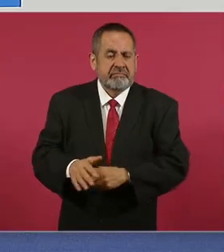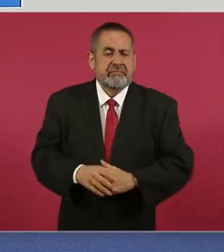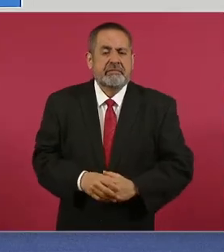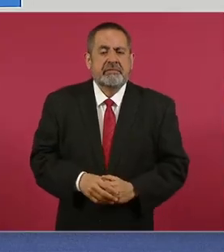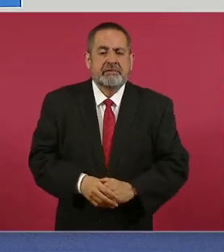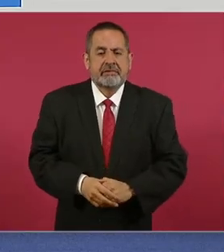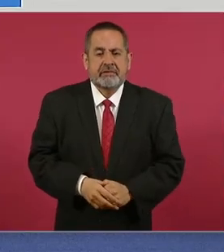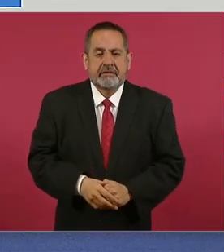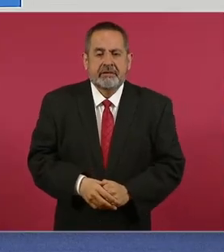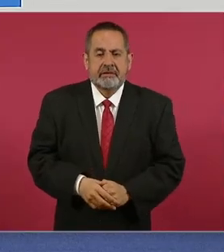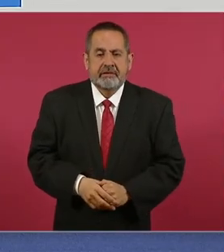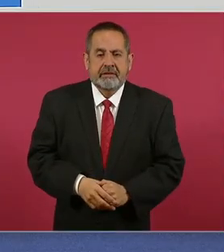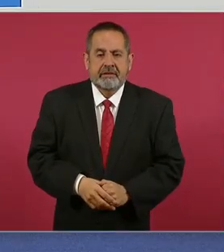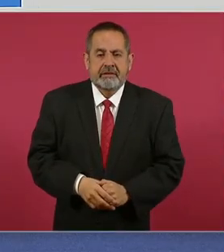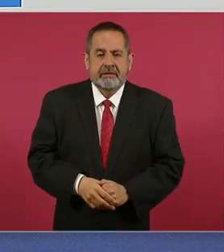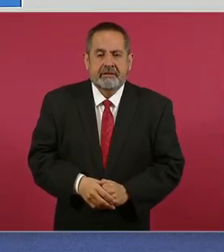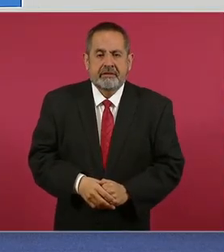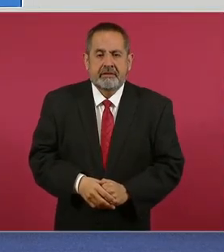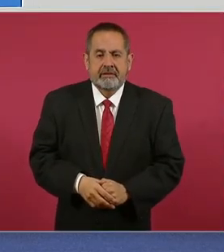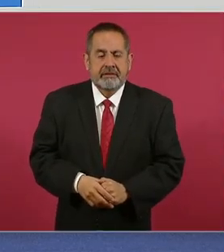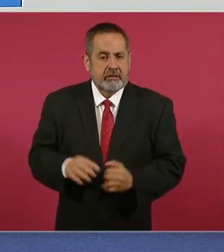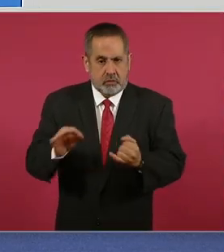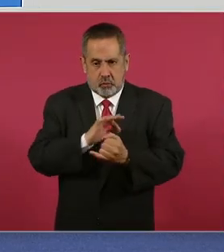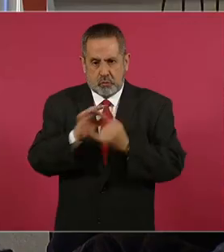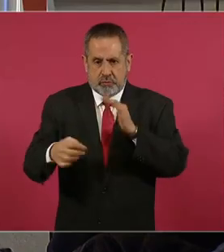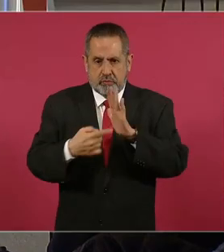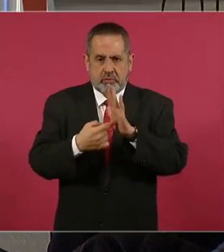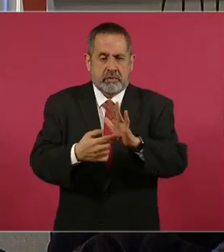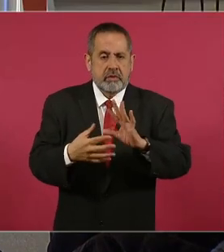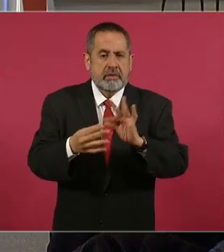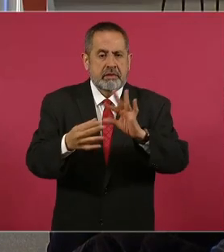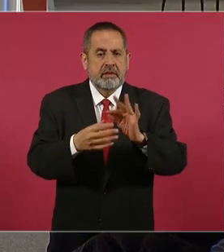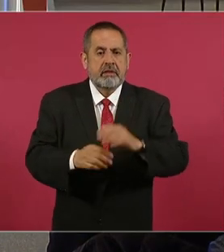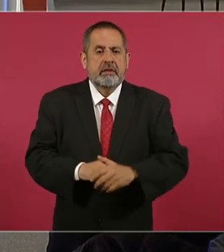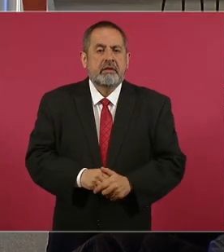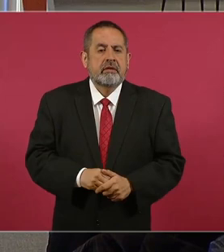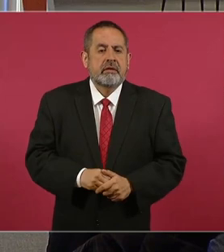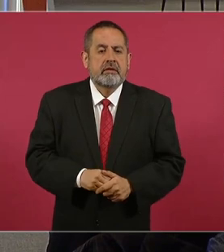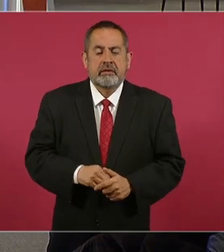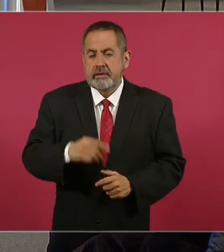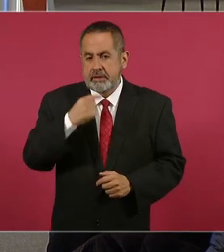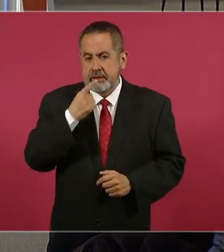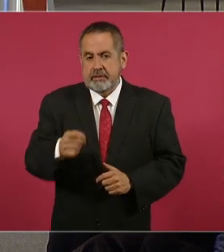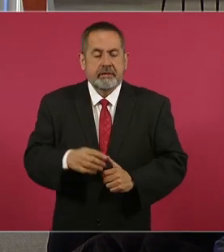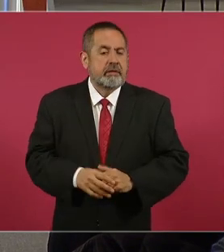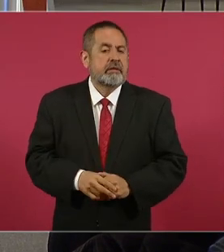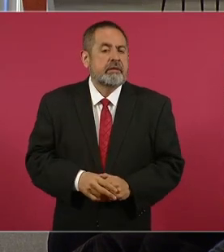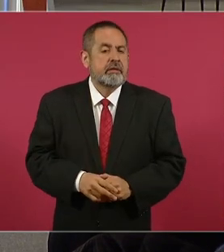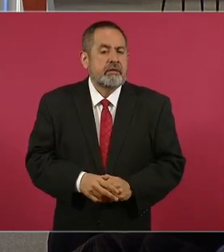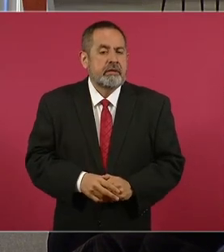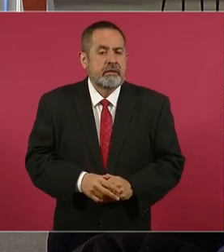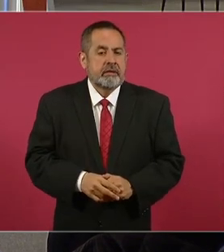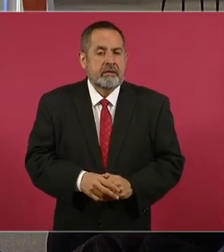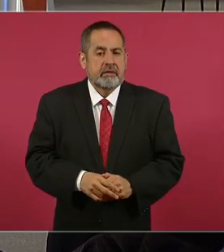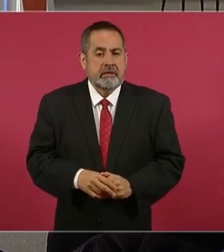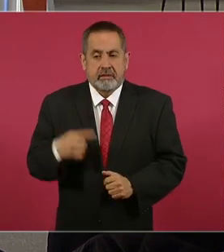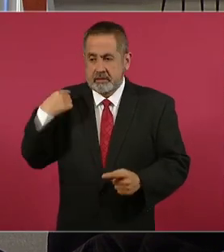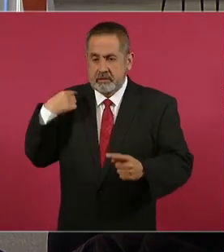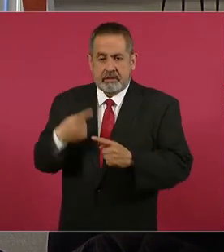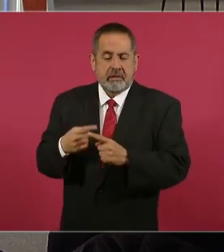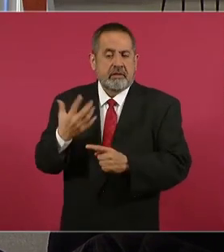La que sigue, por favor. Finalmente, decirles que en estos